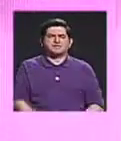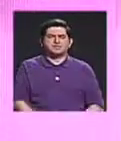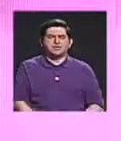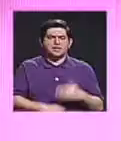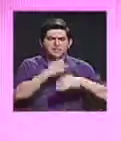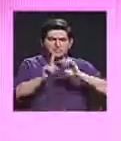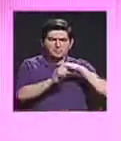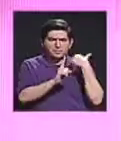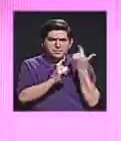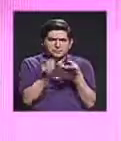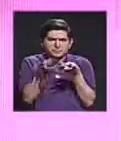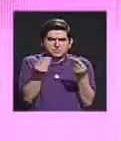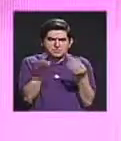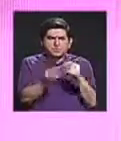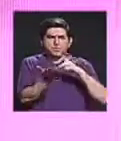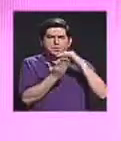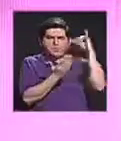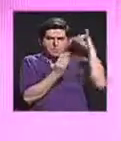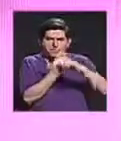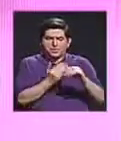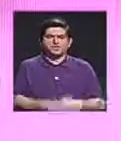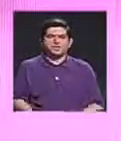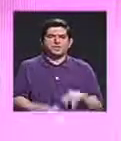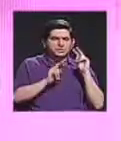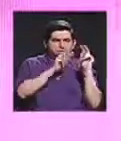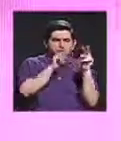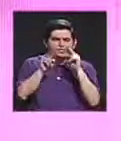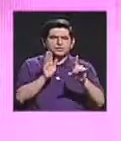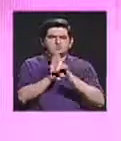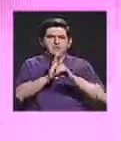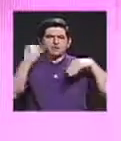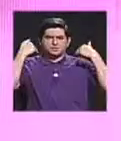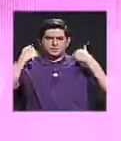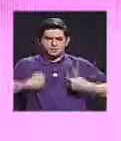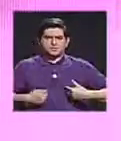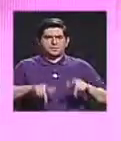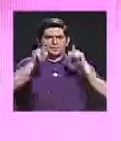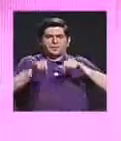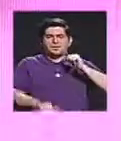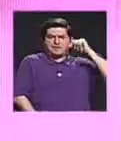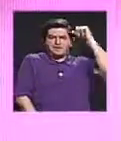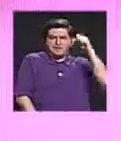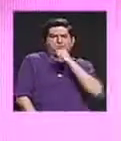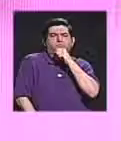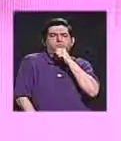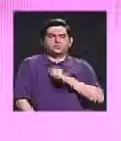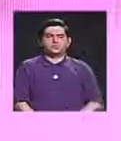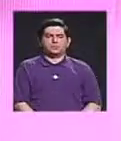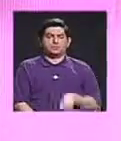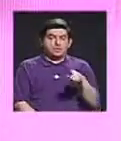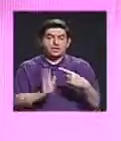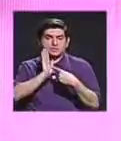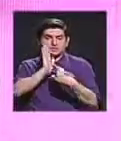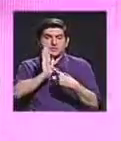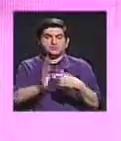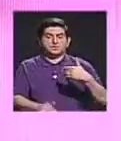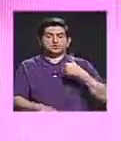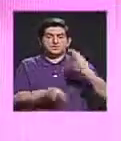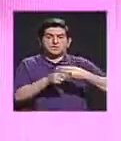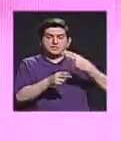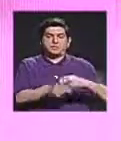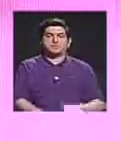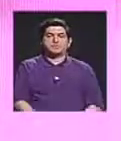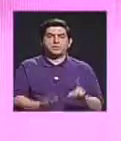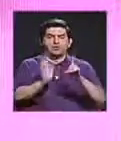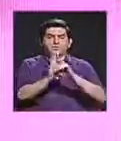la socialización de resultados del proyecto observatorio de Derechos Humanos en la persona adulta mayor esta exposición ya por nombre